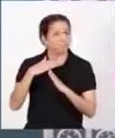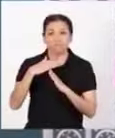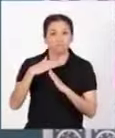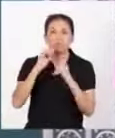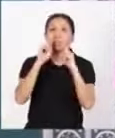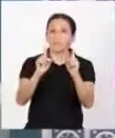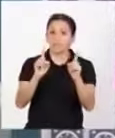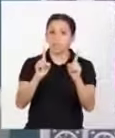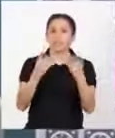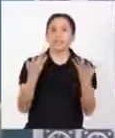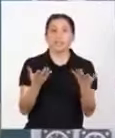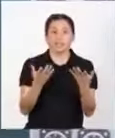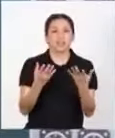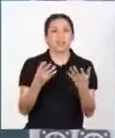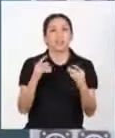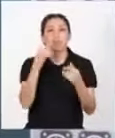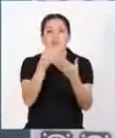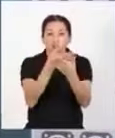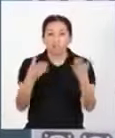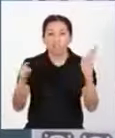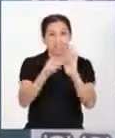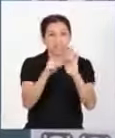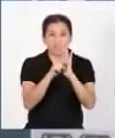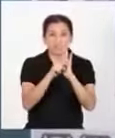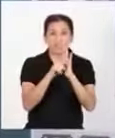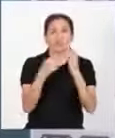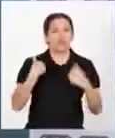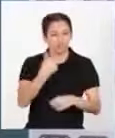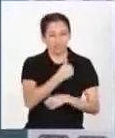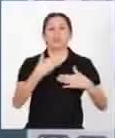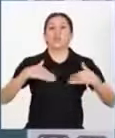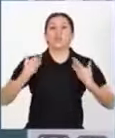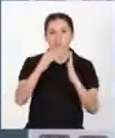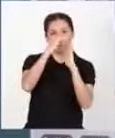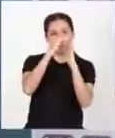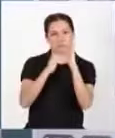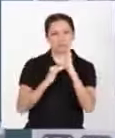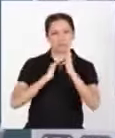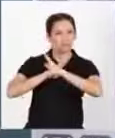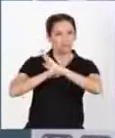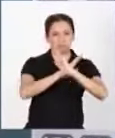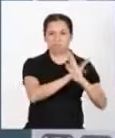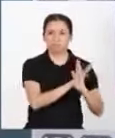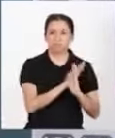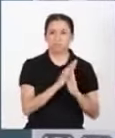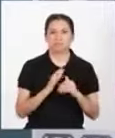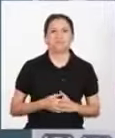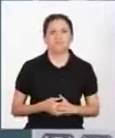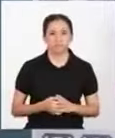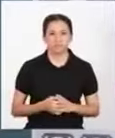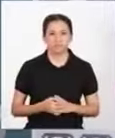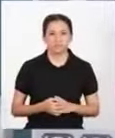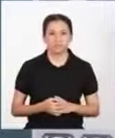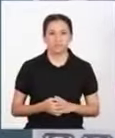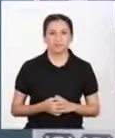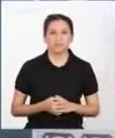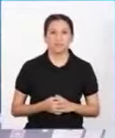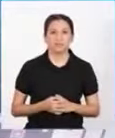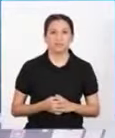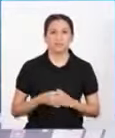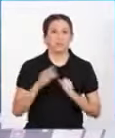podemos evitar, pero cuyos efectos negativos sí debemos disminuir al máximo.